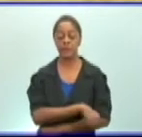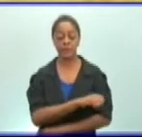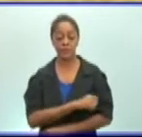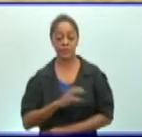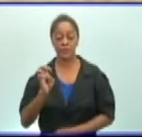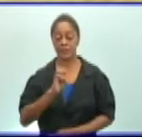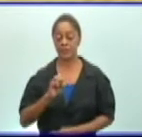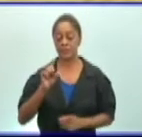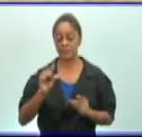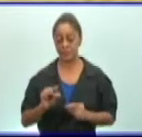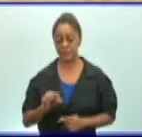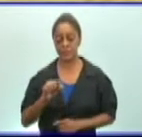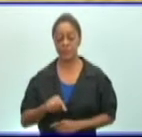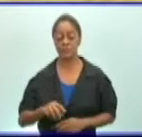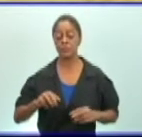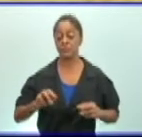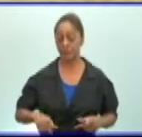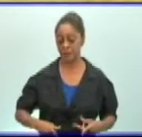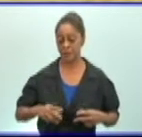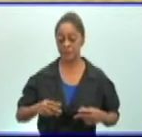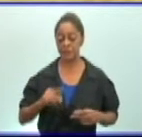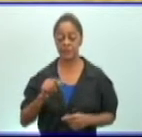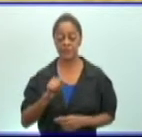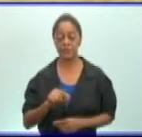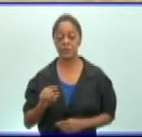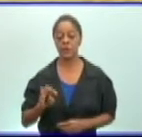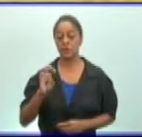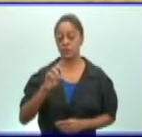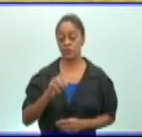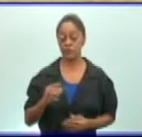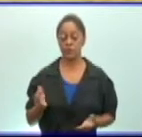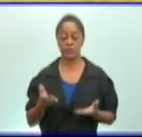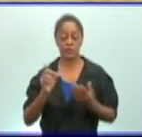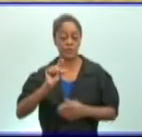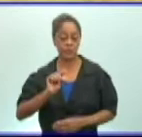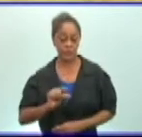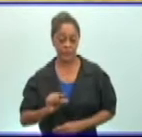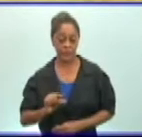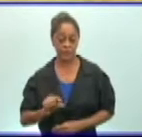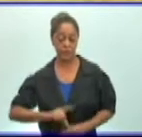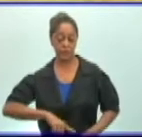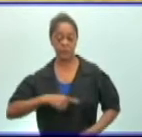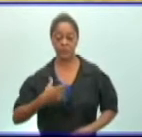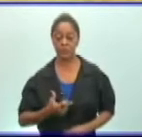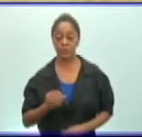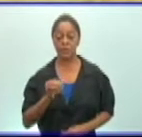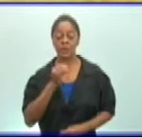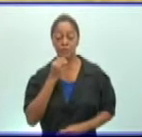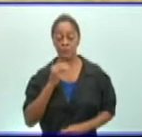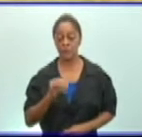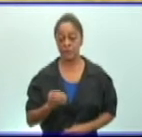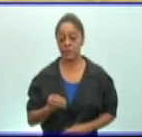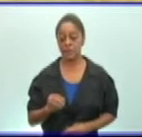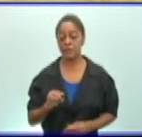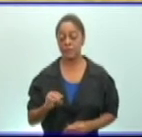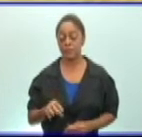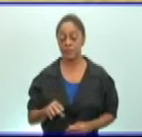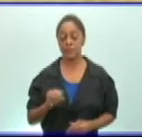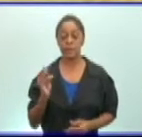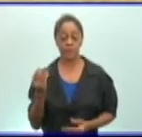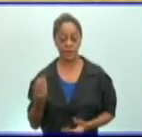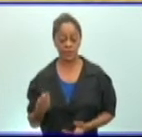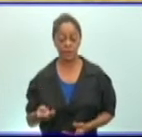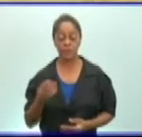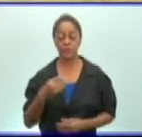Y esto voy a insistir en ello. El hecho que los dorios tengan un desarrollo menor en el orden cultural, pues va a permitir que muchos emigren a Asia Menor,